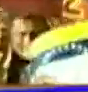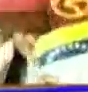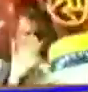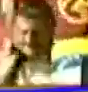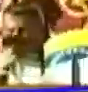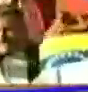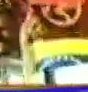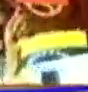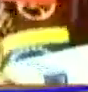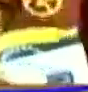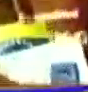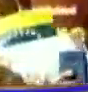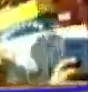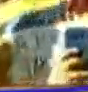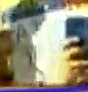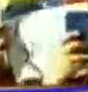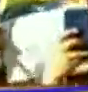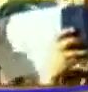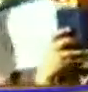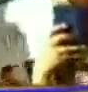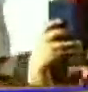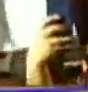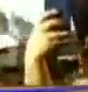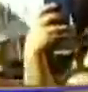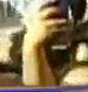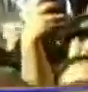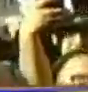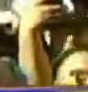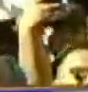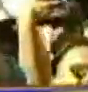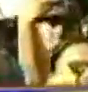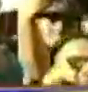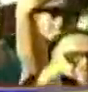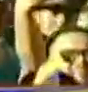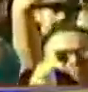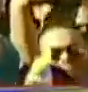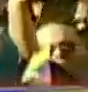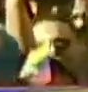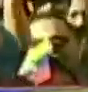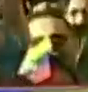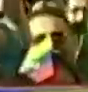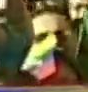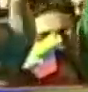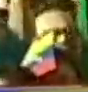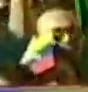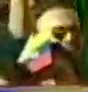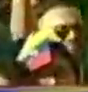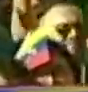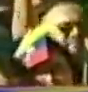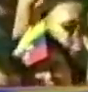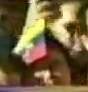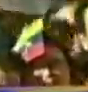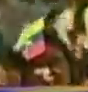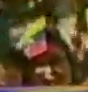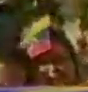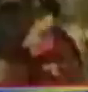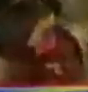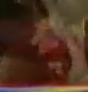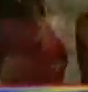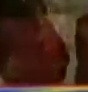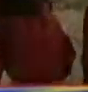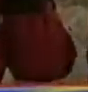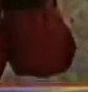el libertador, vigilado con gran celo por la mirada de un sabio. Después su tutor. Era el